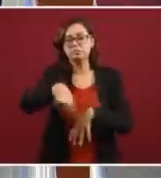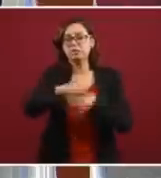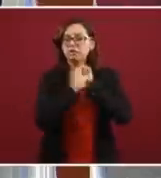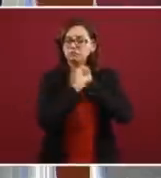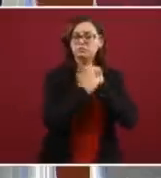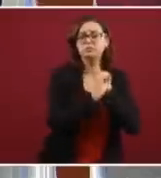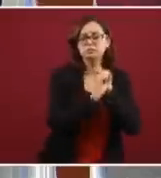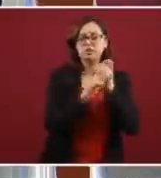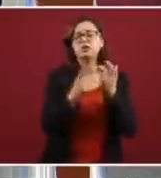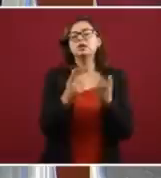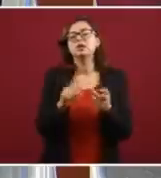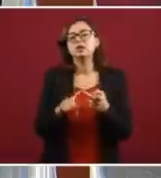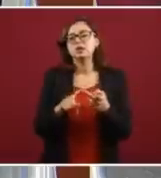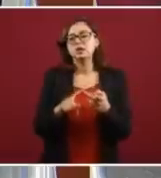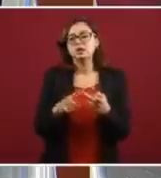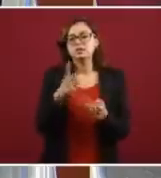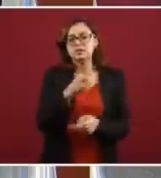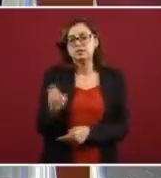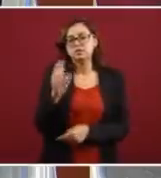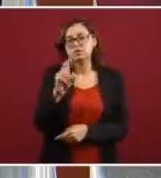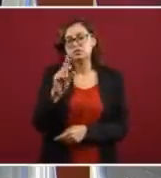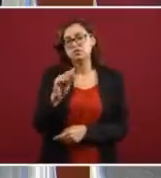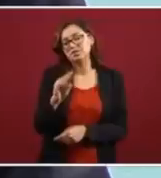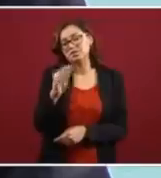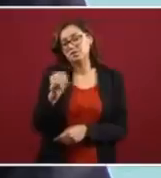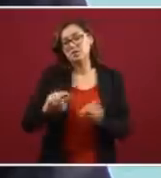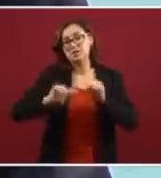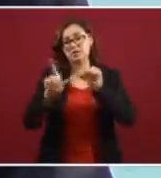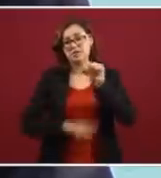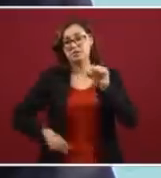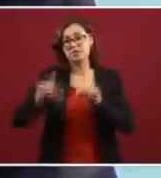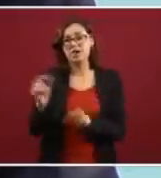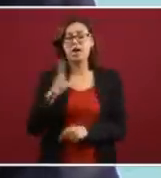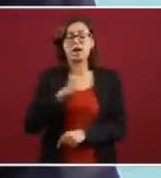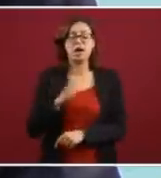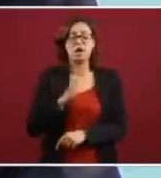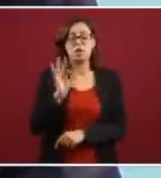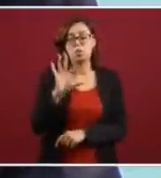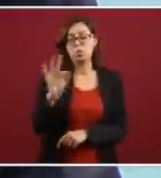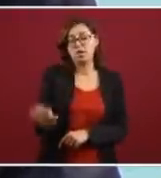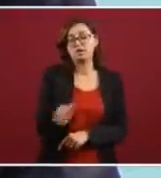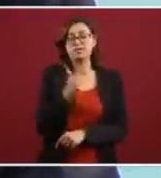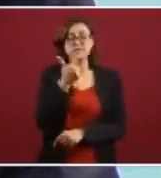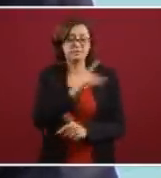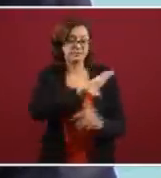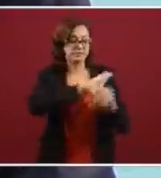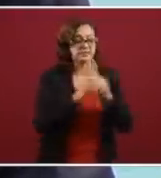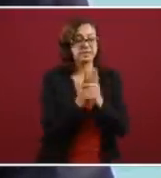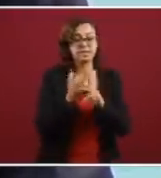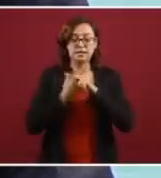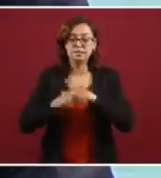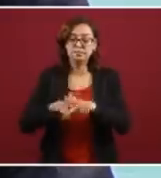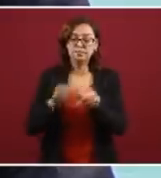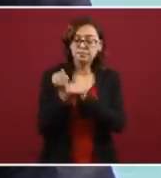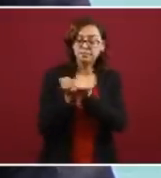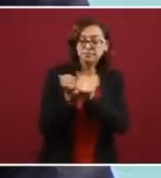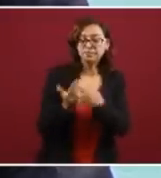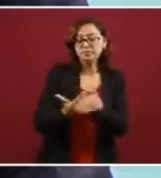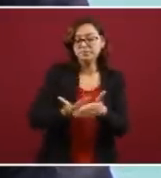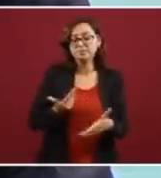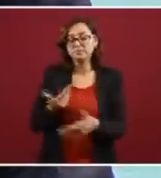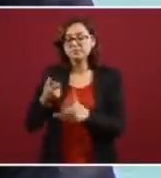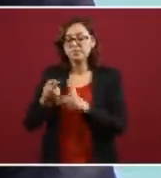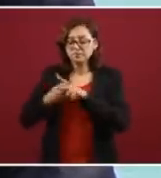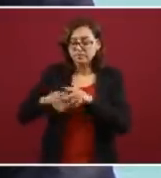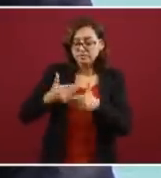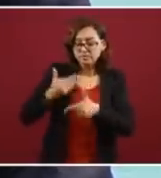342 a nivel estatal y 389 a nivel federal. Se cuenta con 47 carpetas de investigación o averiguaciones previas en